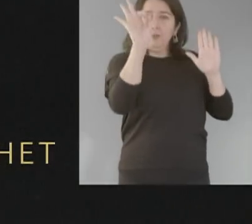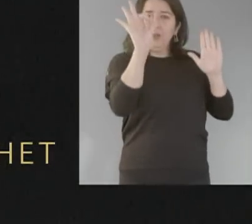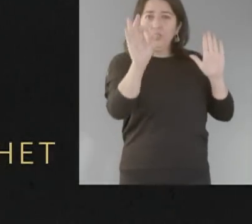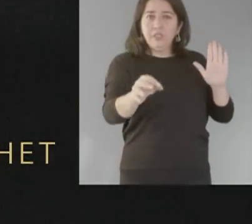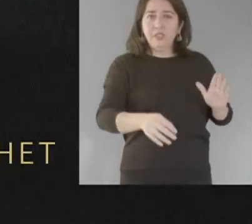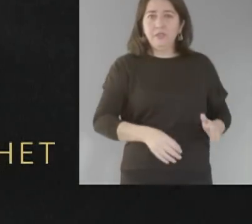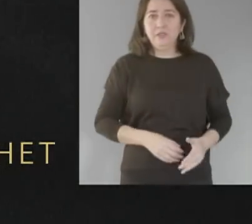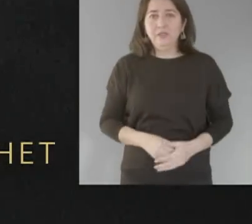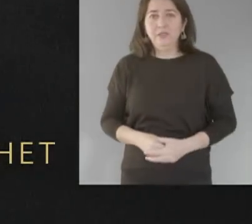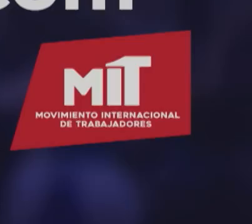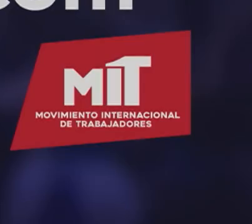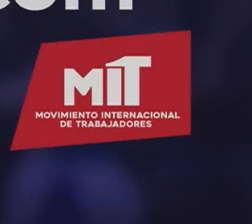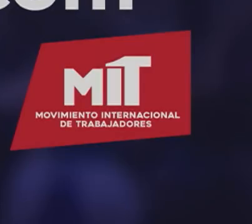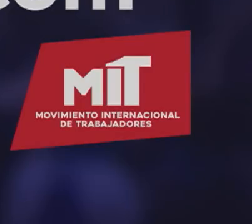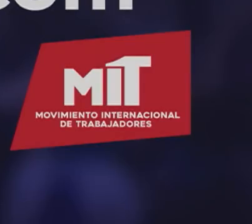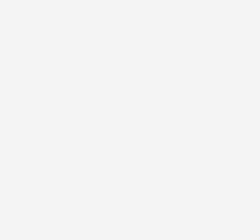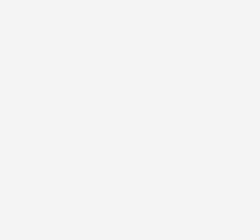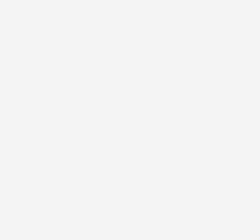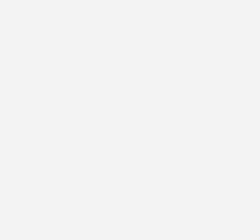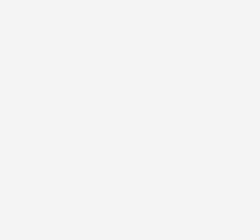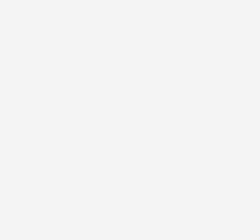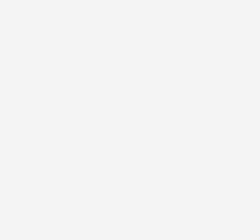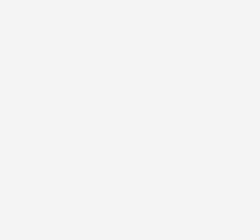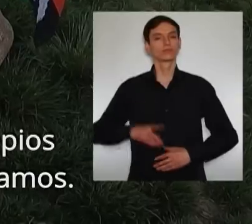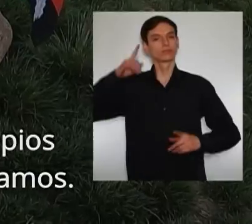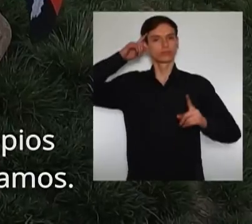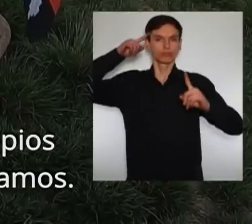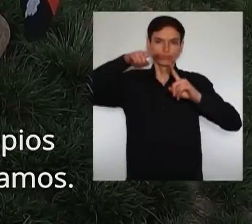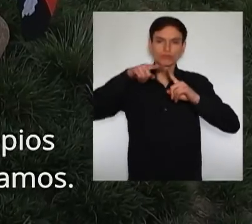la constitución de Pinochet.